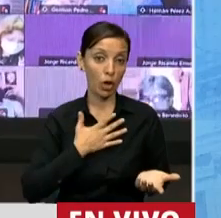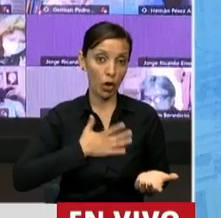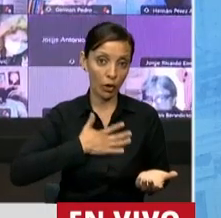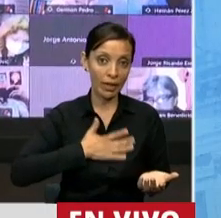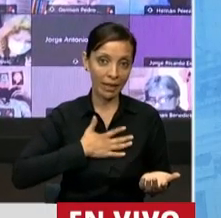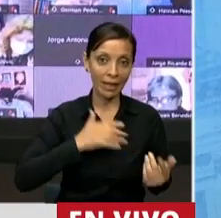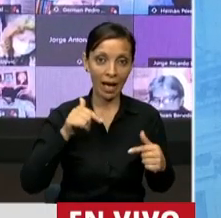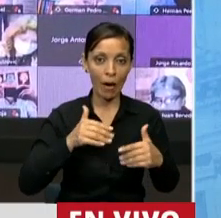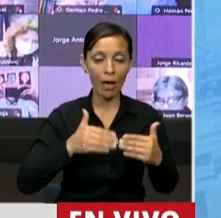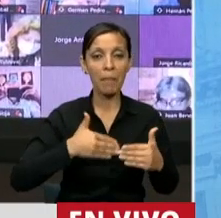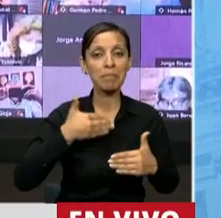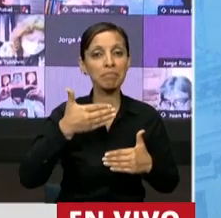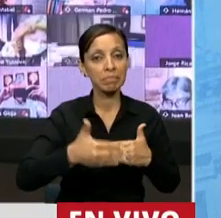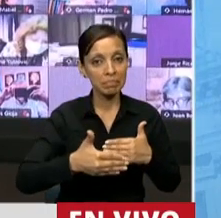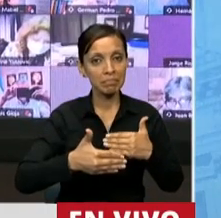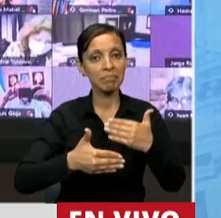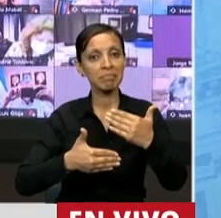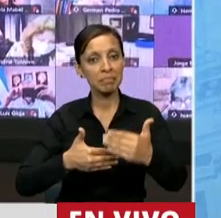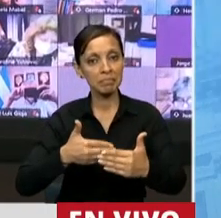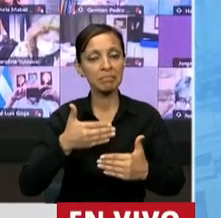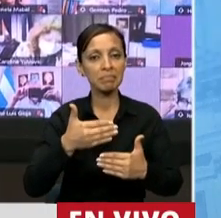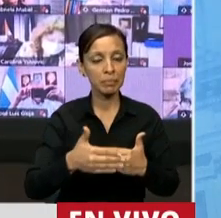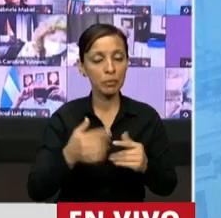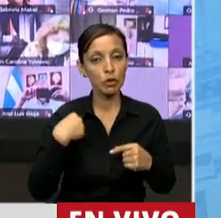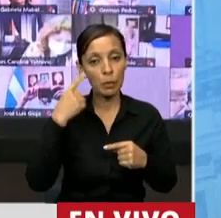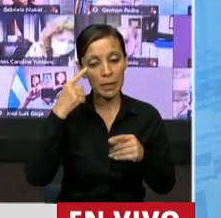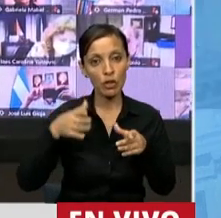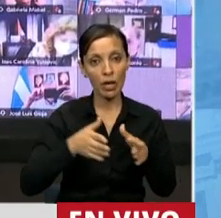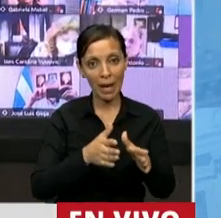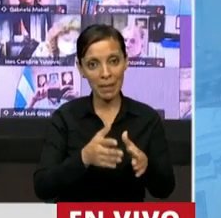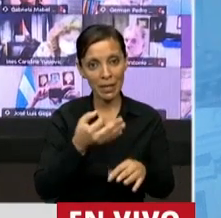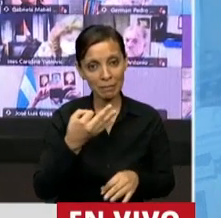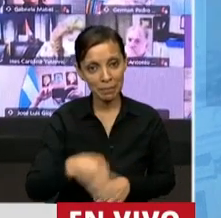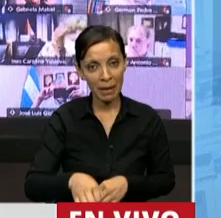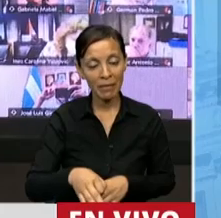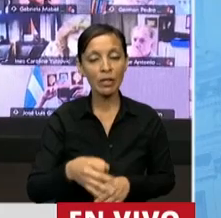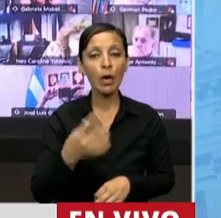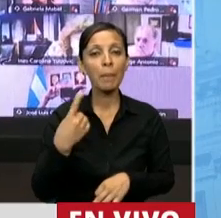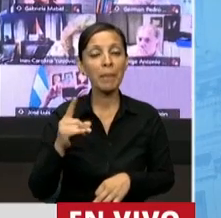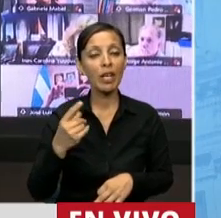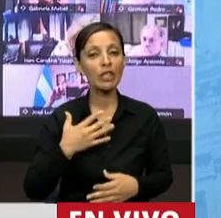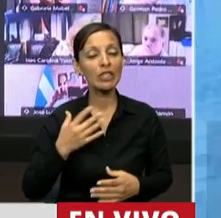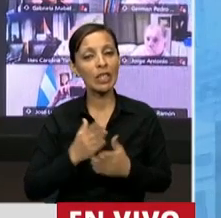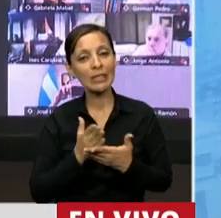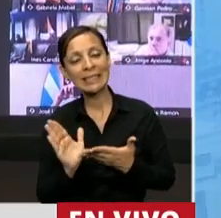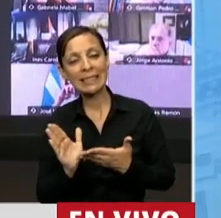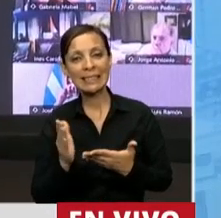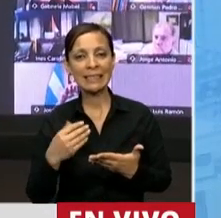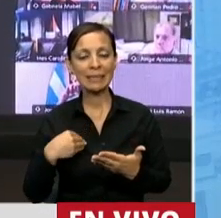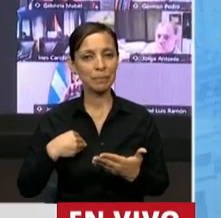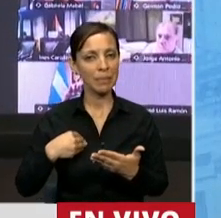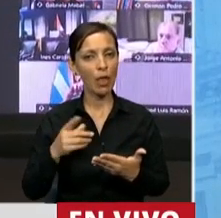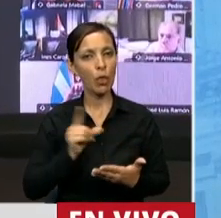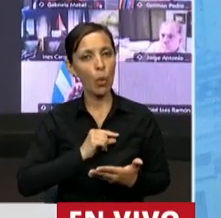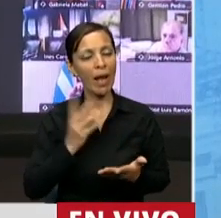dando un paso hacia adelante en la dirección que creo que es correcta, pero lamento mucho que lo estemos haciendo en